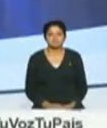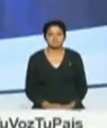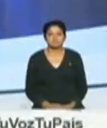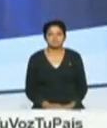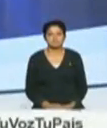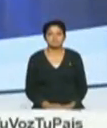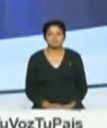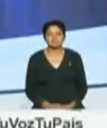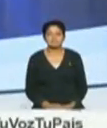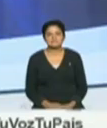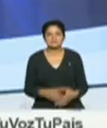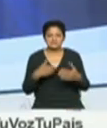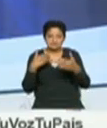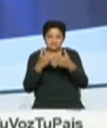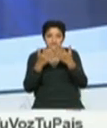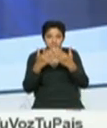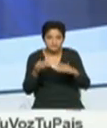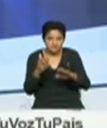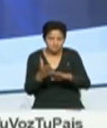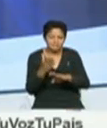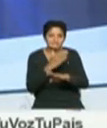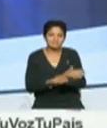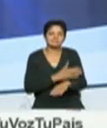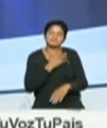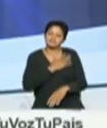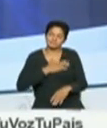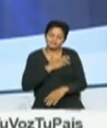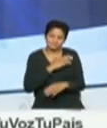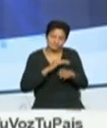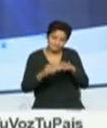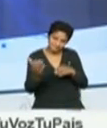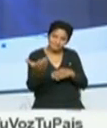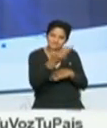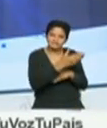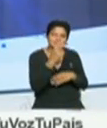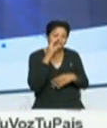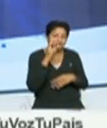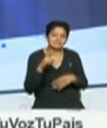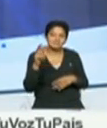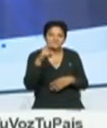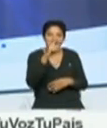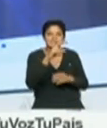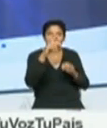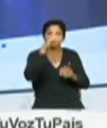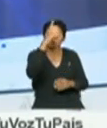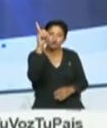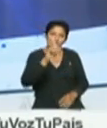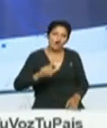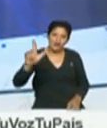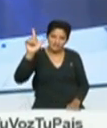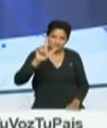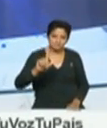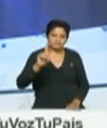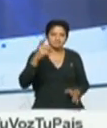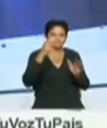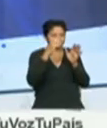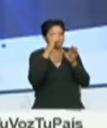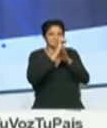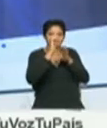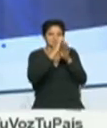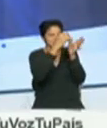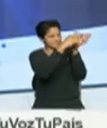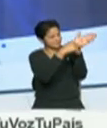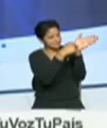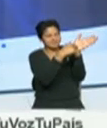Y antes de terminar este noticiero, les invitamos a hacer un pequeño recorrido por Loja, al sur del país, cuyo desarrollo en los